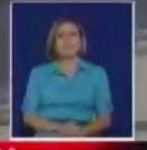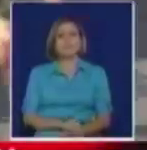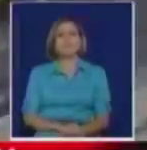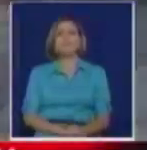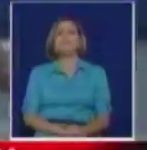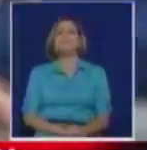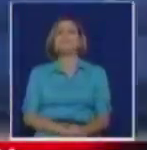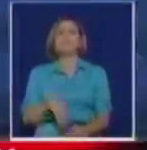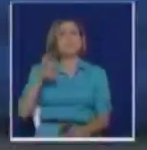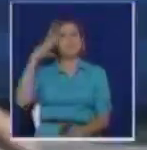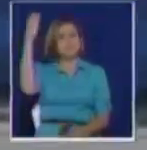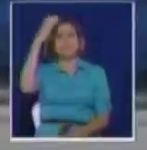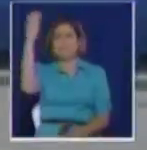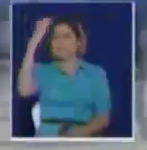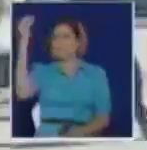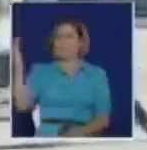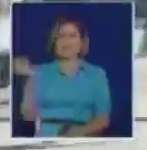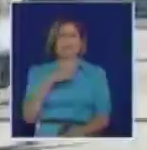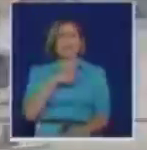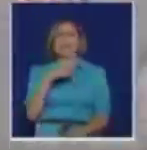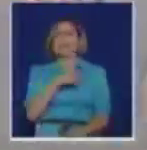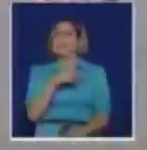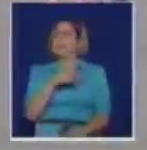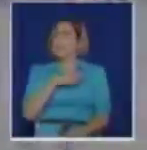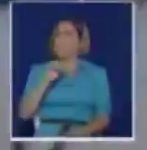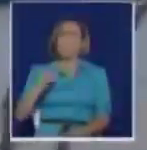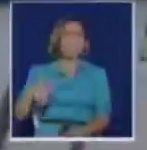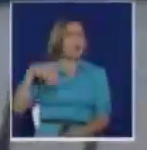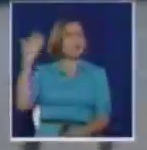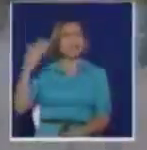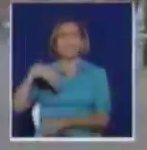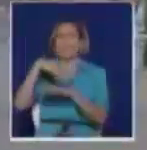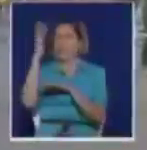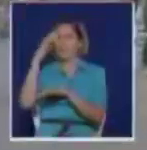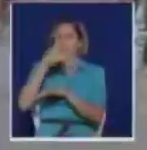El dominio colombiano se trasladó a la ruta.